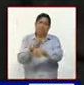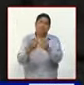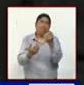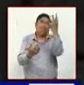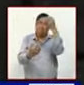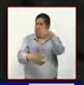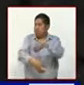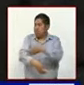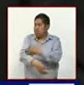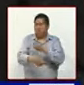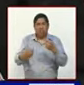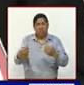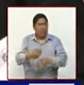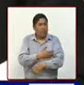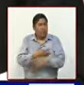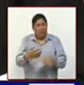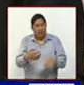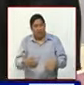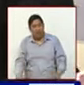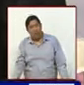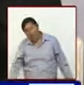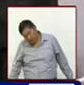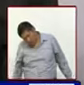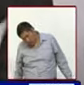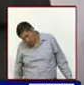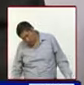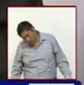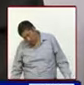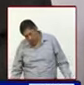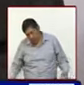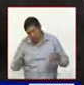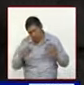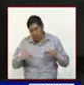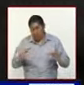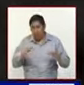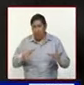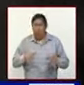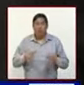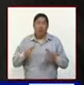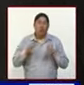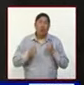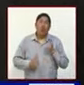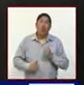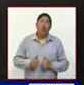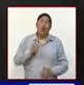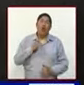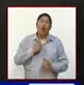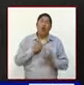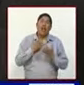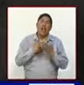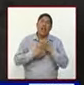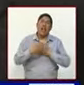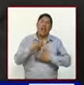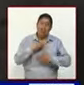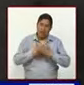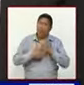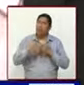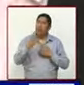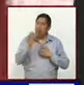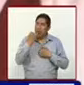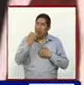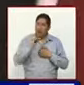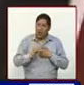leucemia, llevó quimioterapia y se descompensó. ¿Cuál es el mayor sueño de Griselda, de 15 años? Griseldita es una